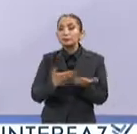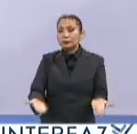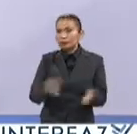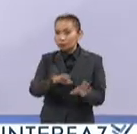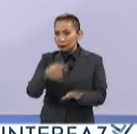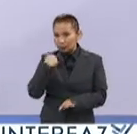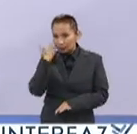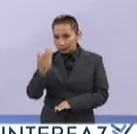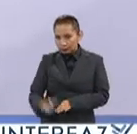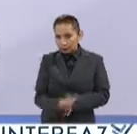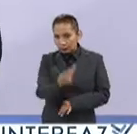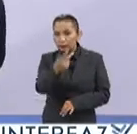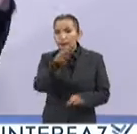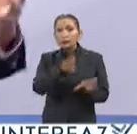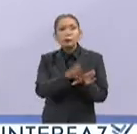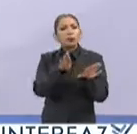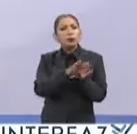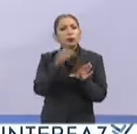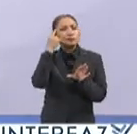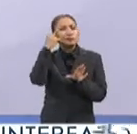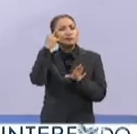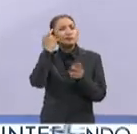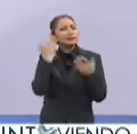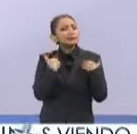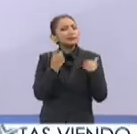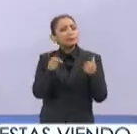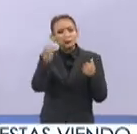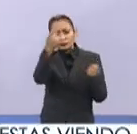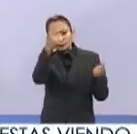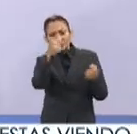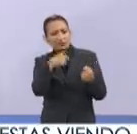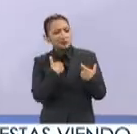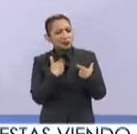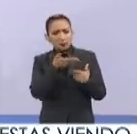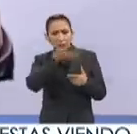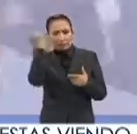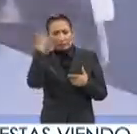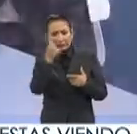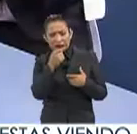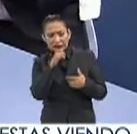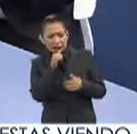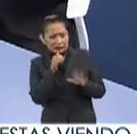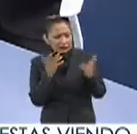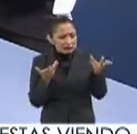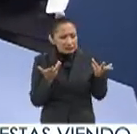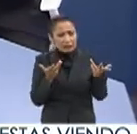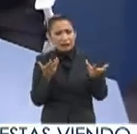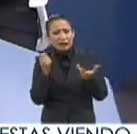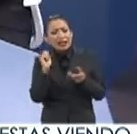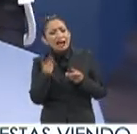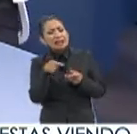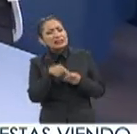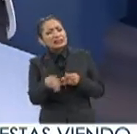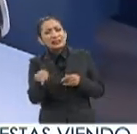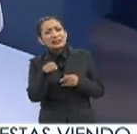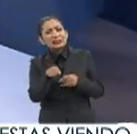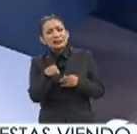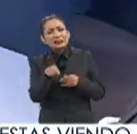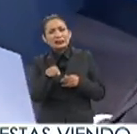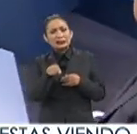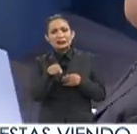gustaría preguntarle, ¿cómo entender lo que es, para quienes tienen poco conocimiento al respecto, poco apego, qué es esto